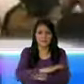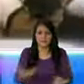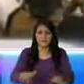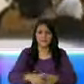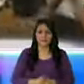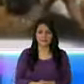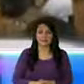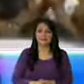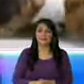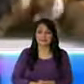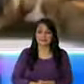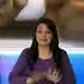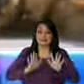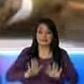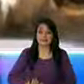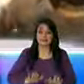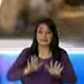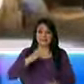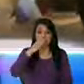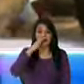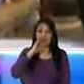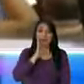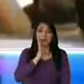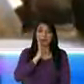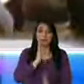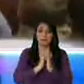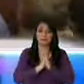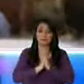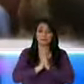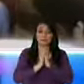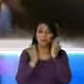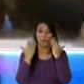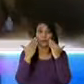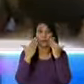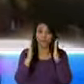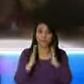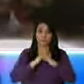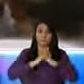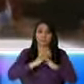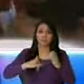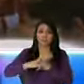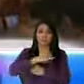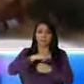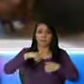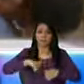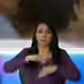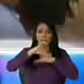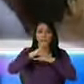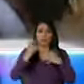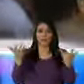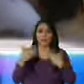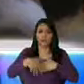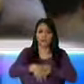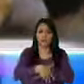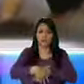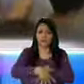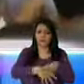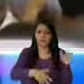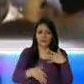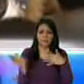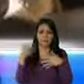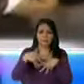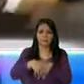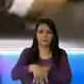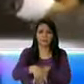Con estas palabras, Jaime Nebot llamó a los guayaquileños a defender la democracia en las calles de la urbe. Tenemos que